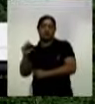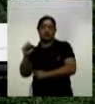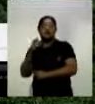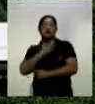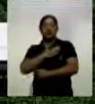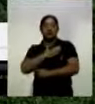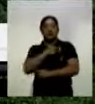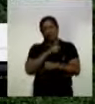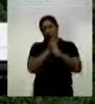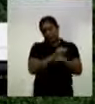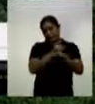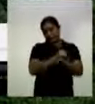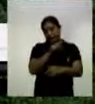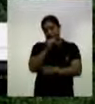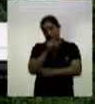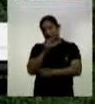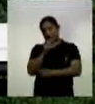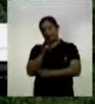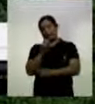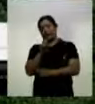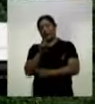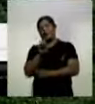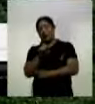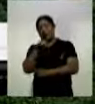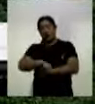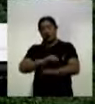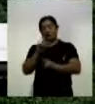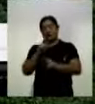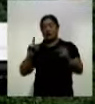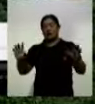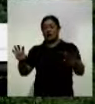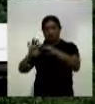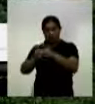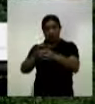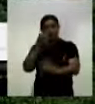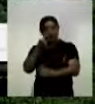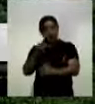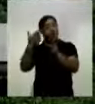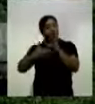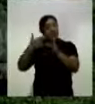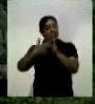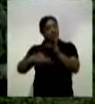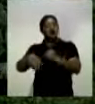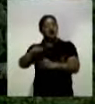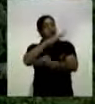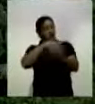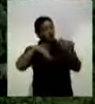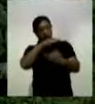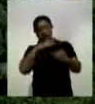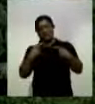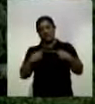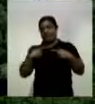con nuestra oficina del Servicio Nacional de Empleo aquí en Tlaxcala. Es un taller en el que un